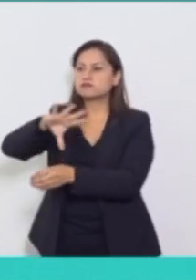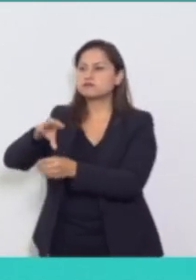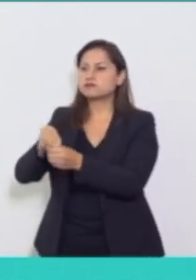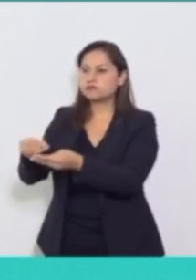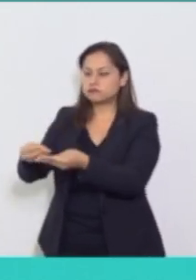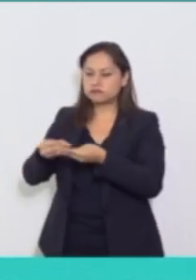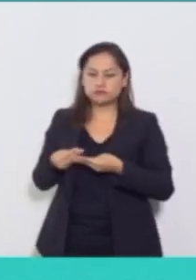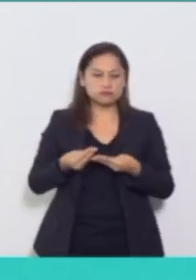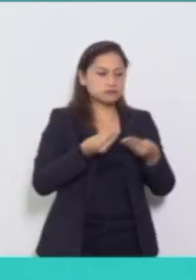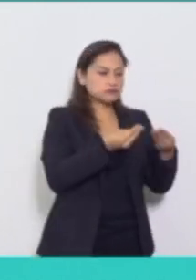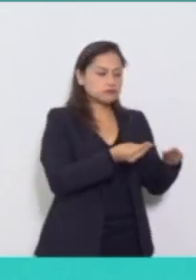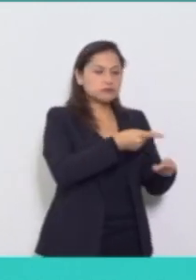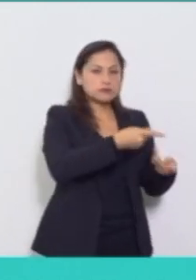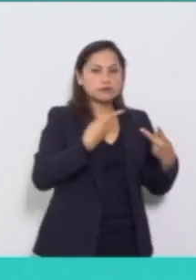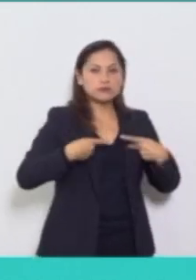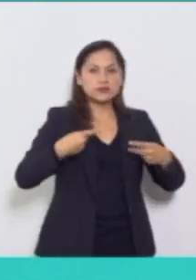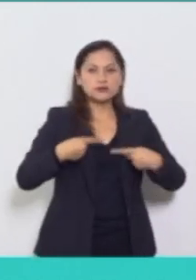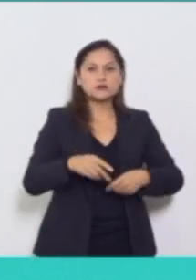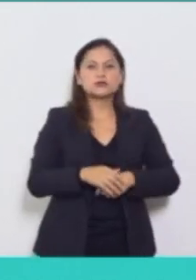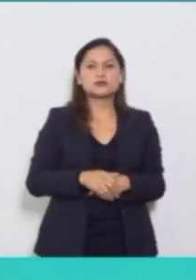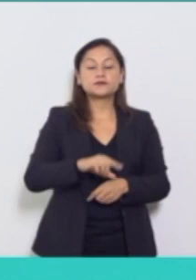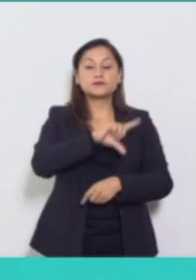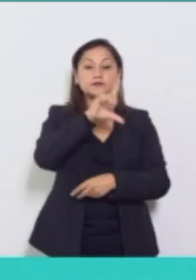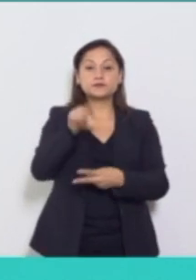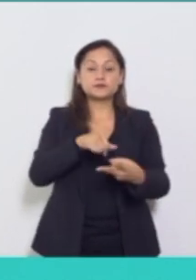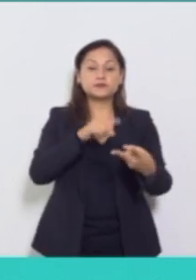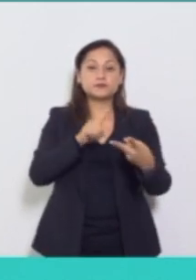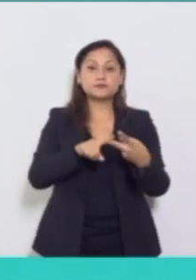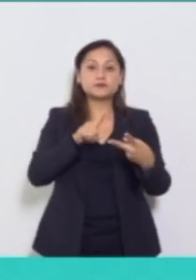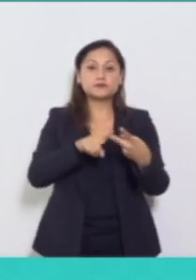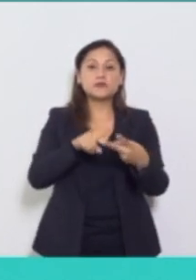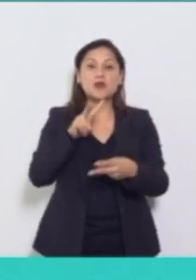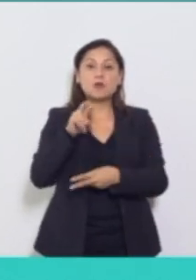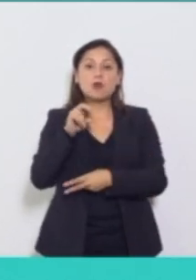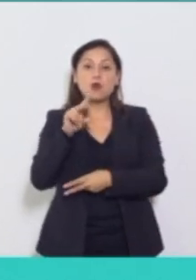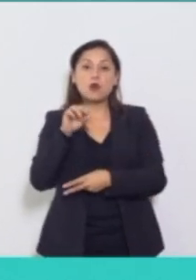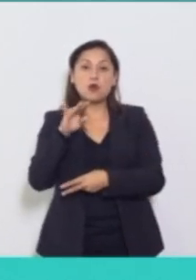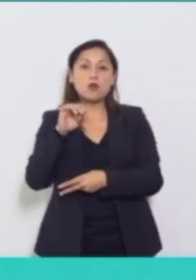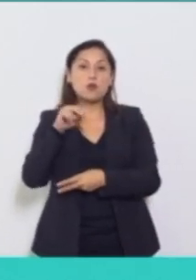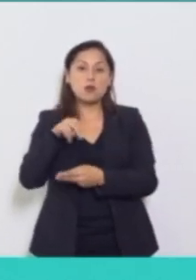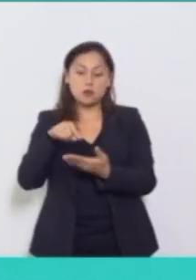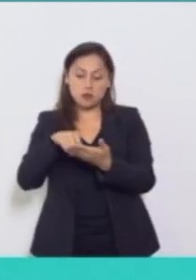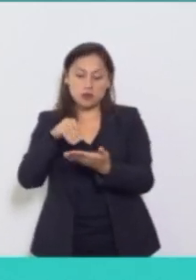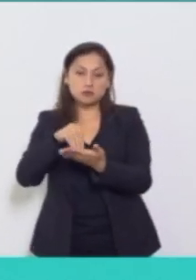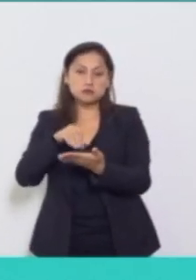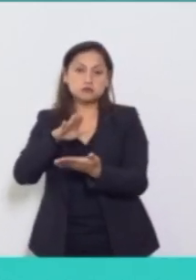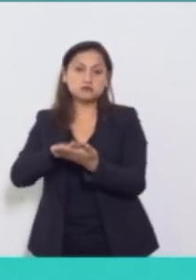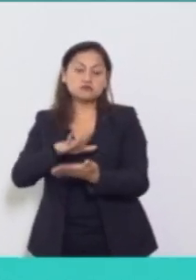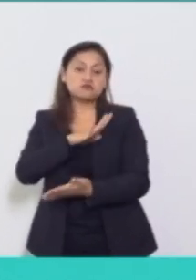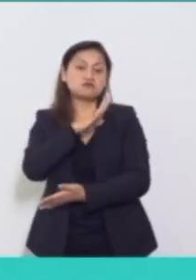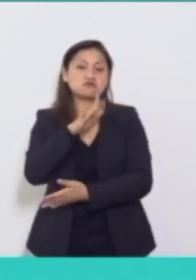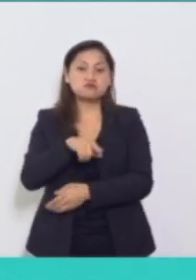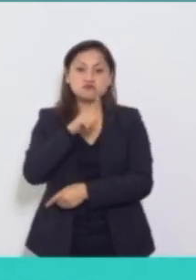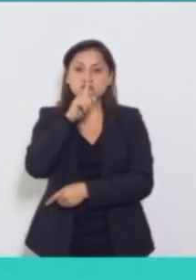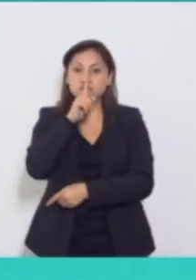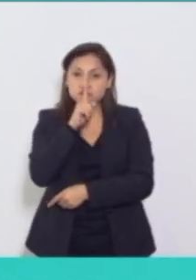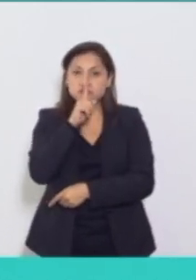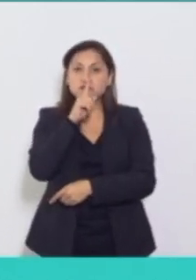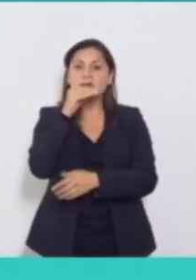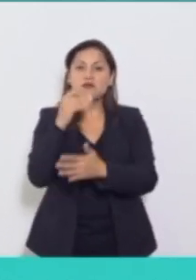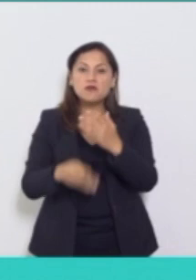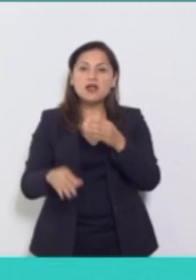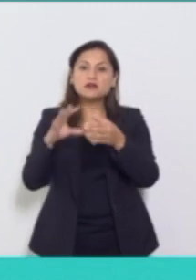del particular. En segundo lugar, la información relacionada al volumen se entregó de manera genérica e incompleta, pues no especificó